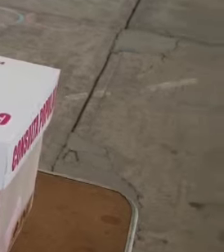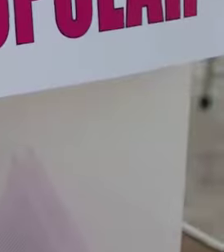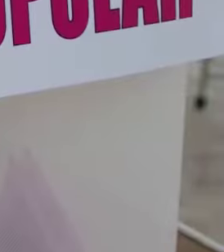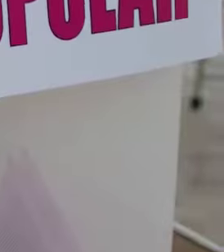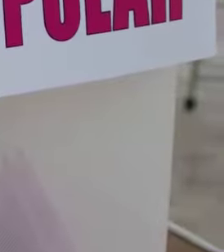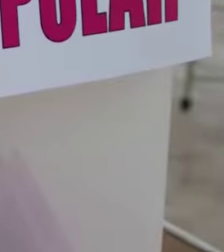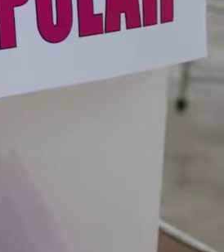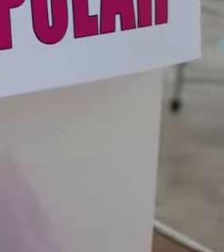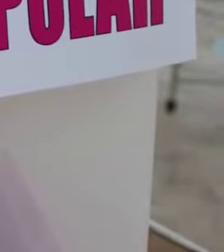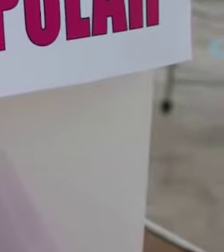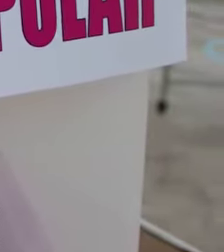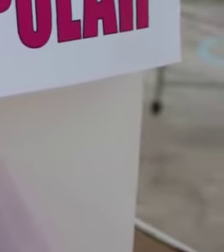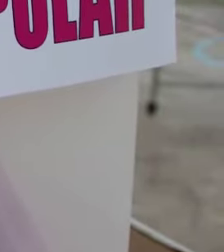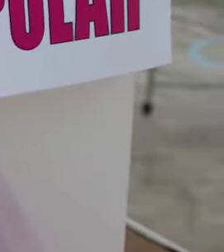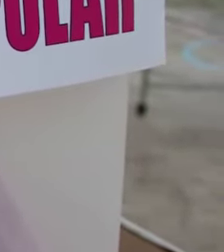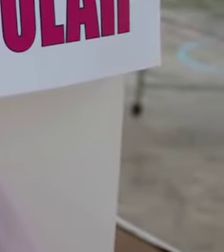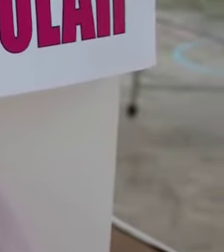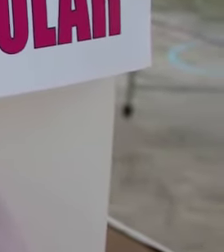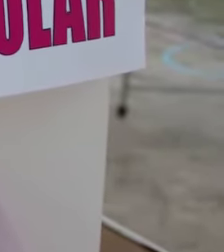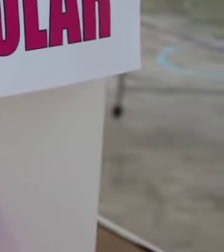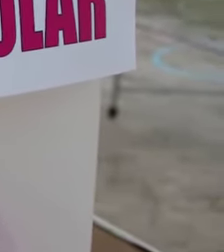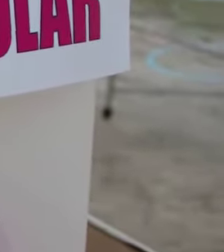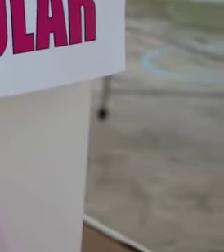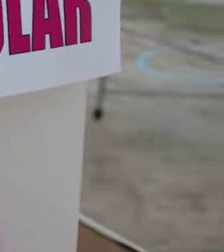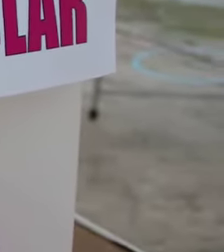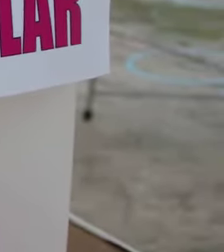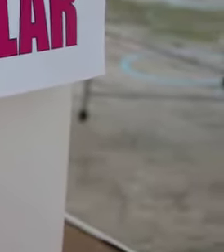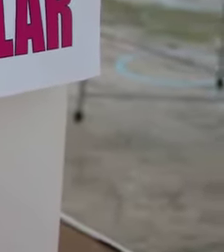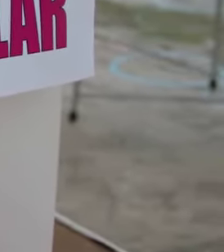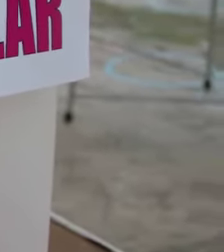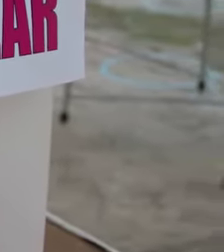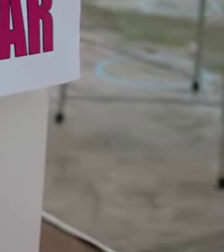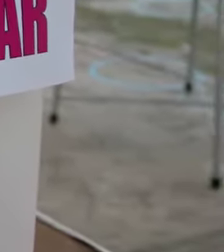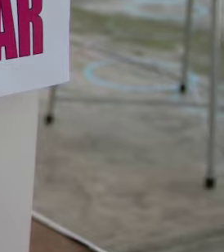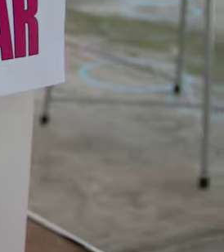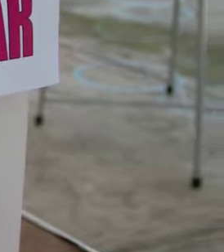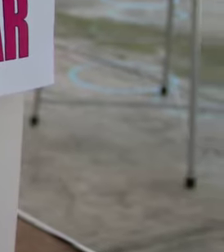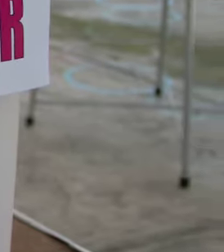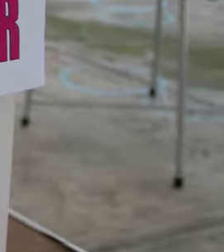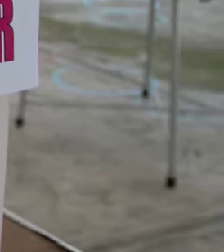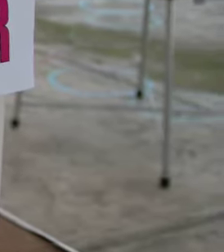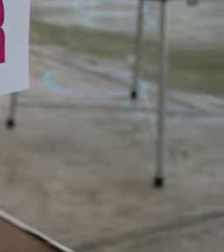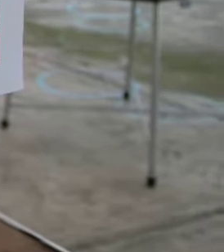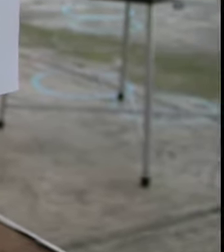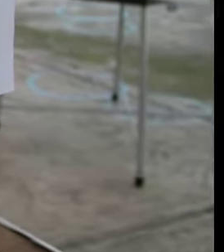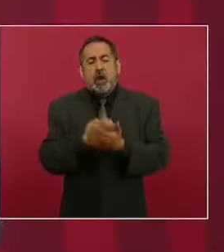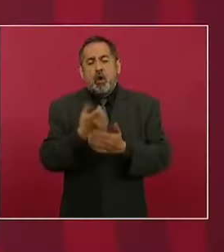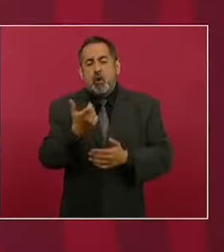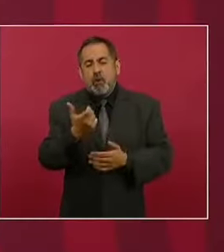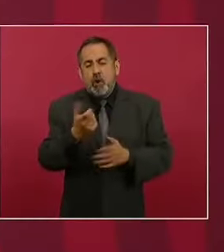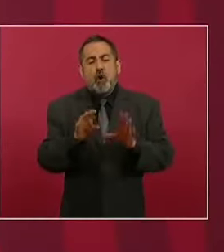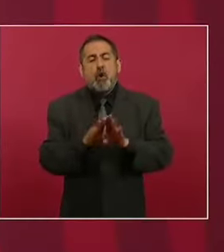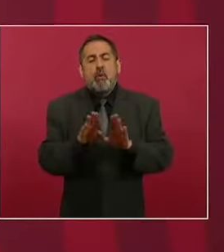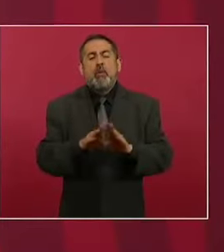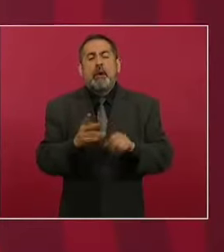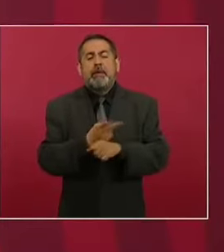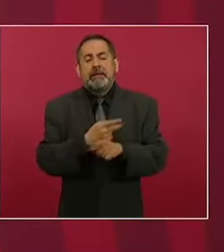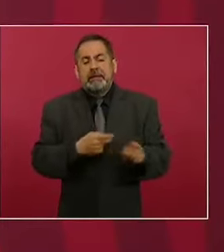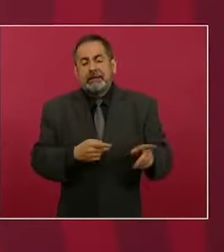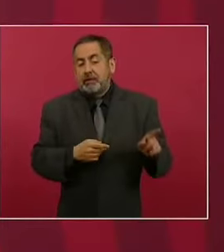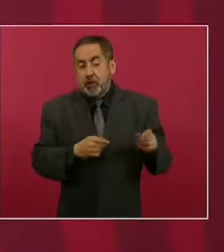6.511.385 opinaron que sí era necesario indagar en la responsabilidad de los actores políticos del pasado. Esta